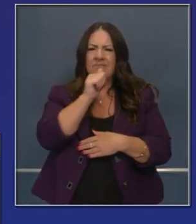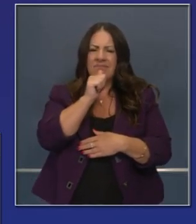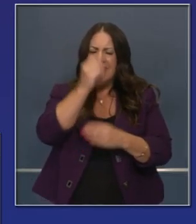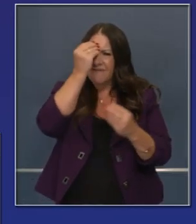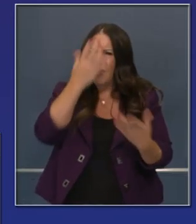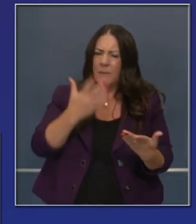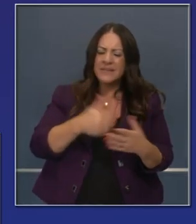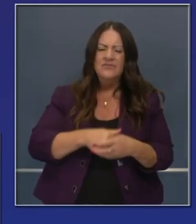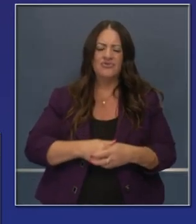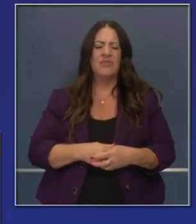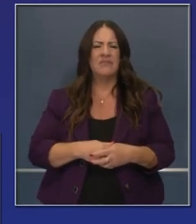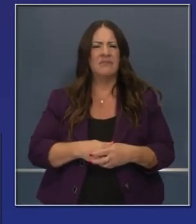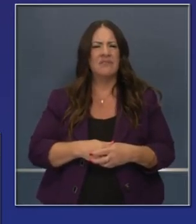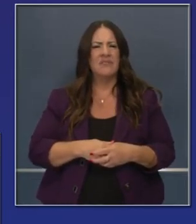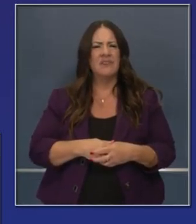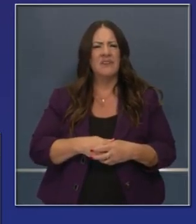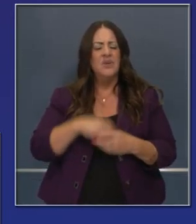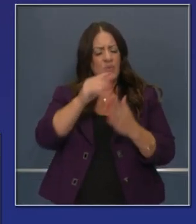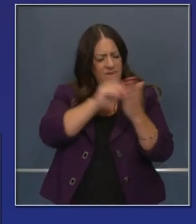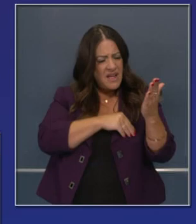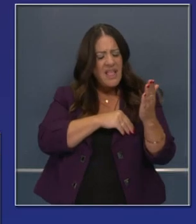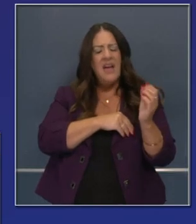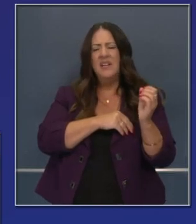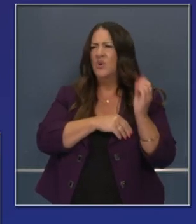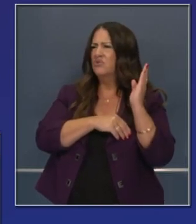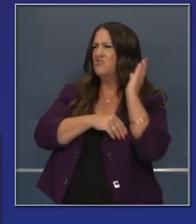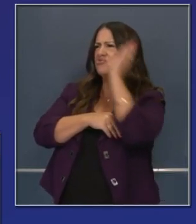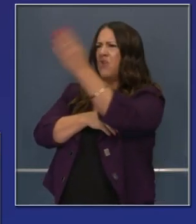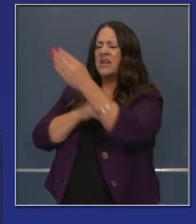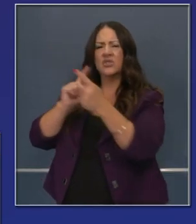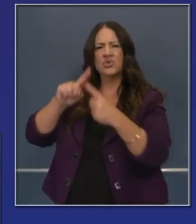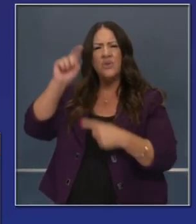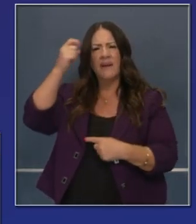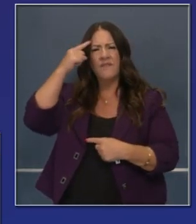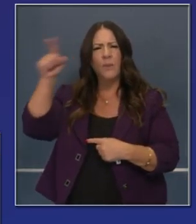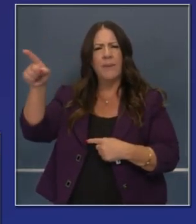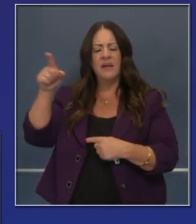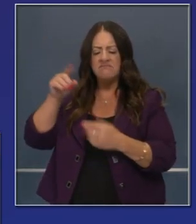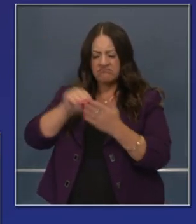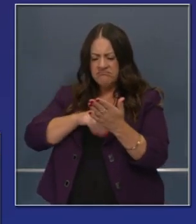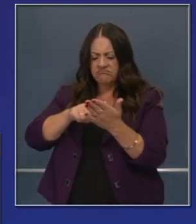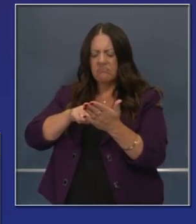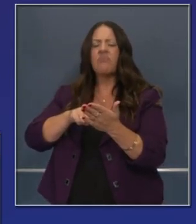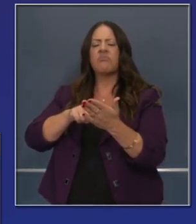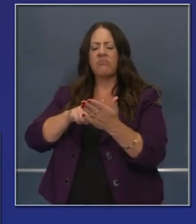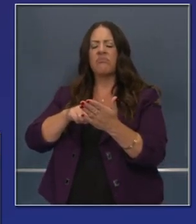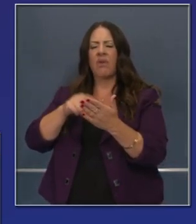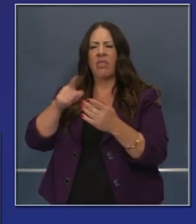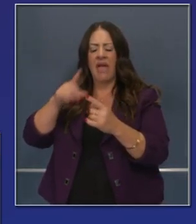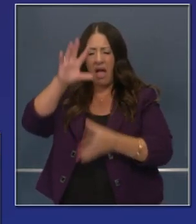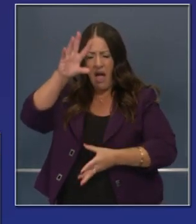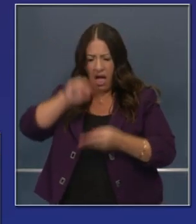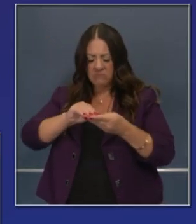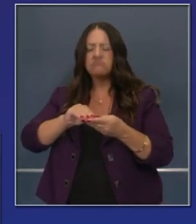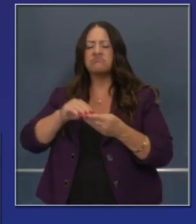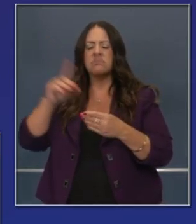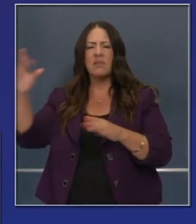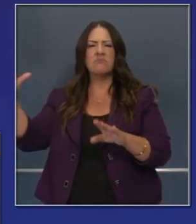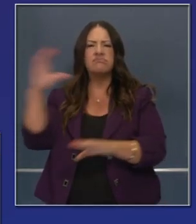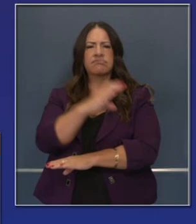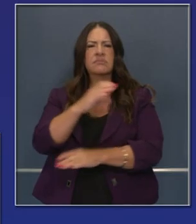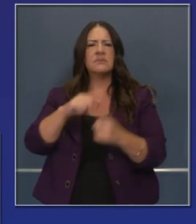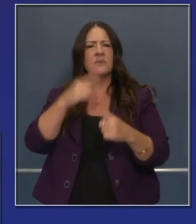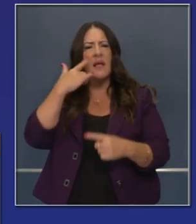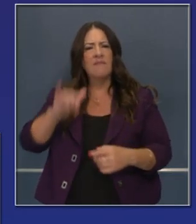que preocuparse de que esa información sea enviada a las agencias equivocadas. Hay una forma simple de completar el censo y vamos